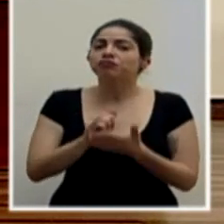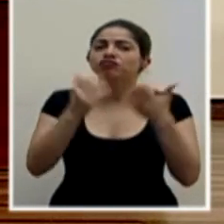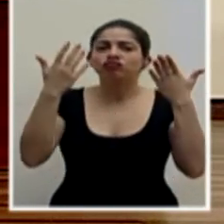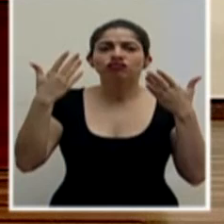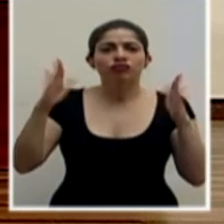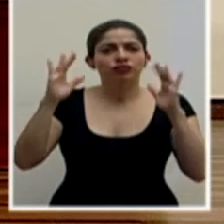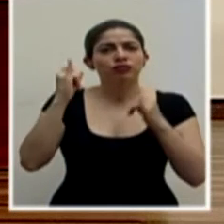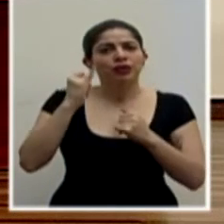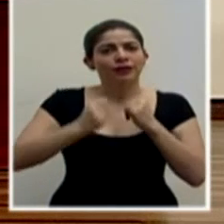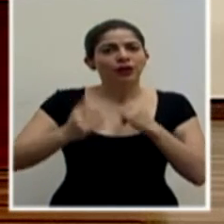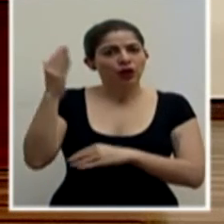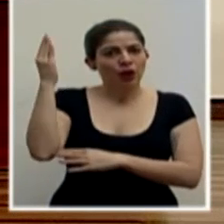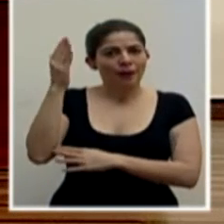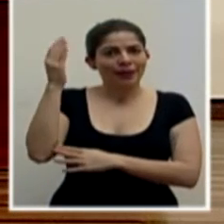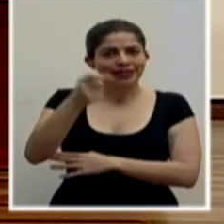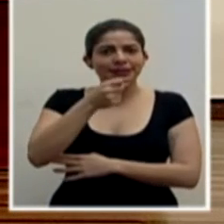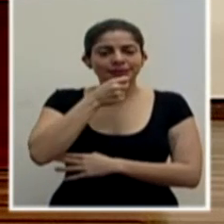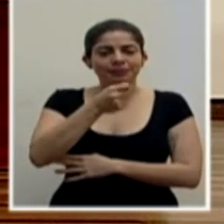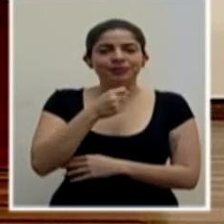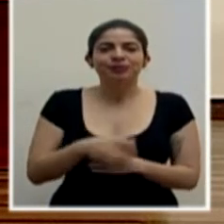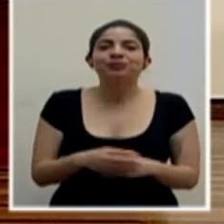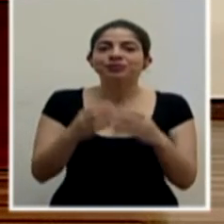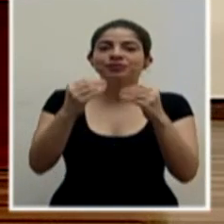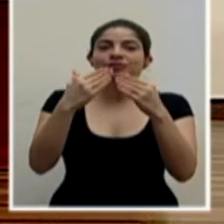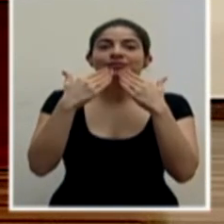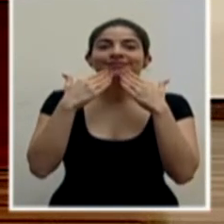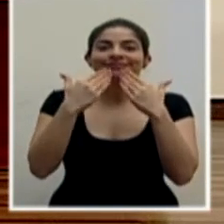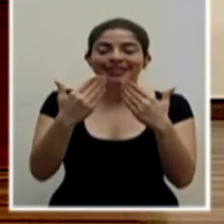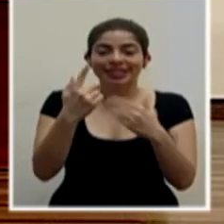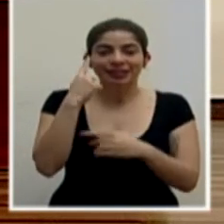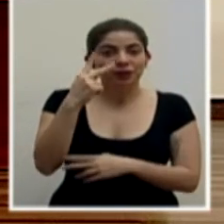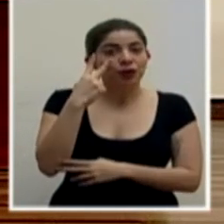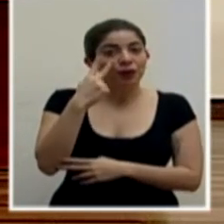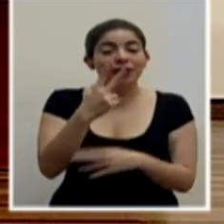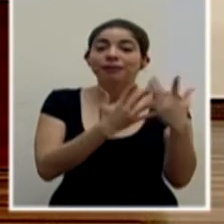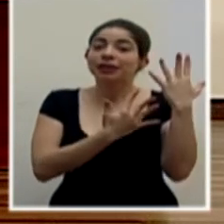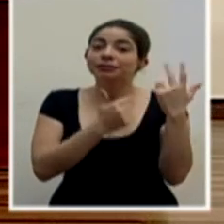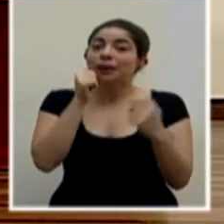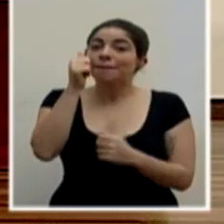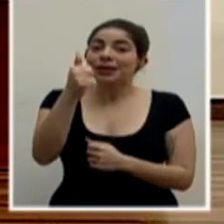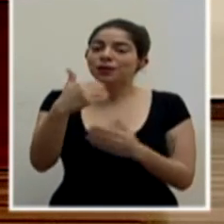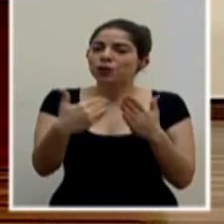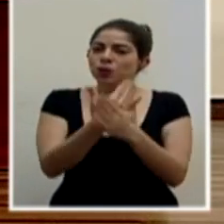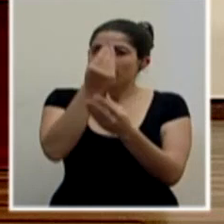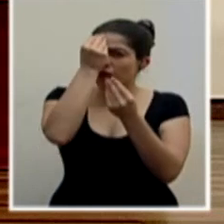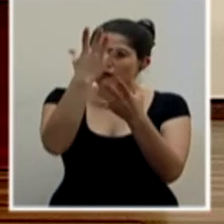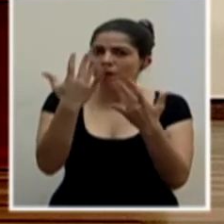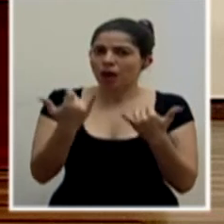por concluida esta conferencia de prensa. Les agradecemos su sintonía. Los esperamos mañana con una